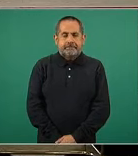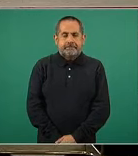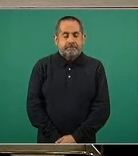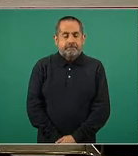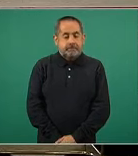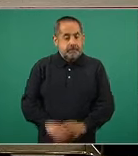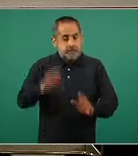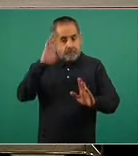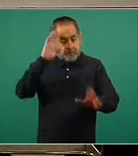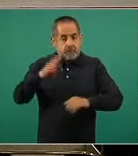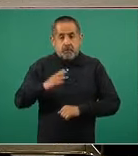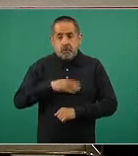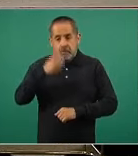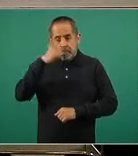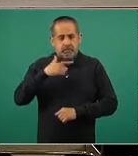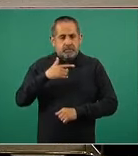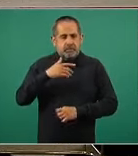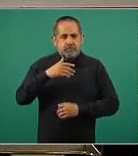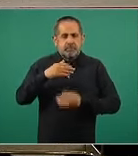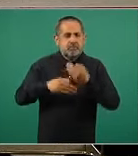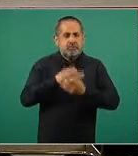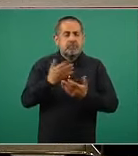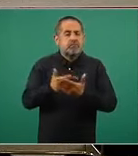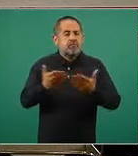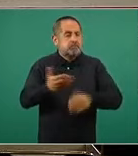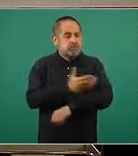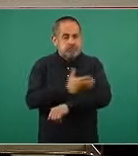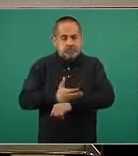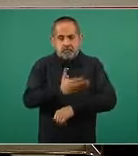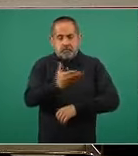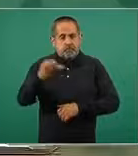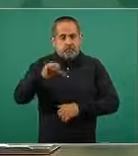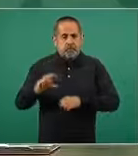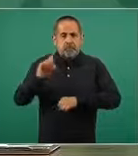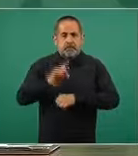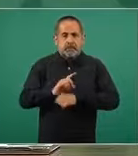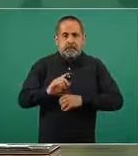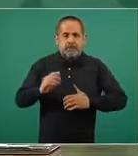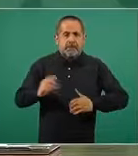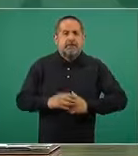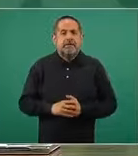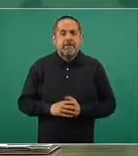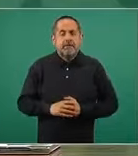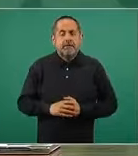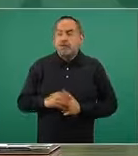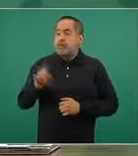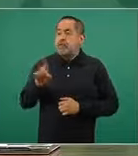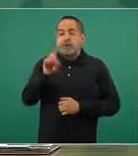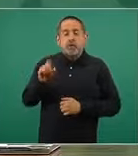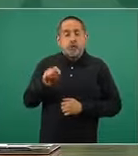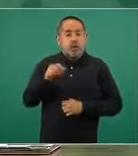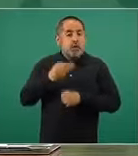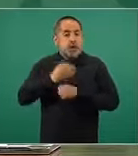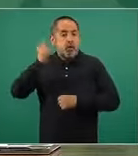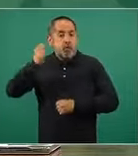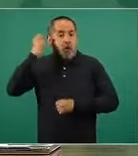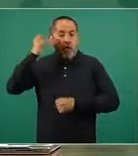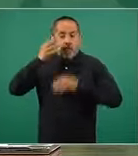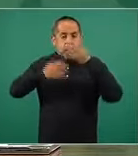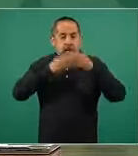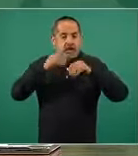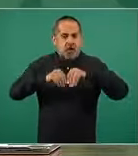Hola, muy buenas noches a todas y todos los que nos acompañan el día de hoy, domingo 21 de febrero, en esta emisión de la conferencia